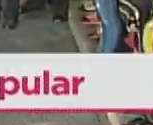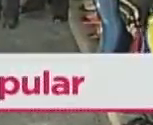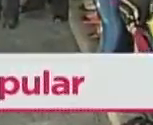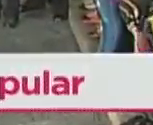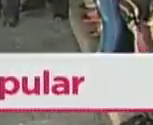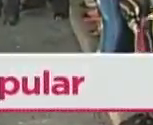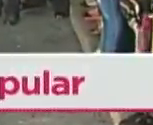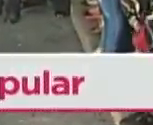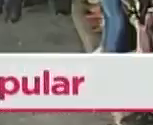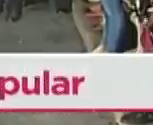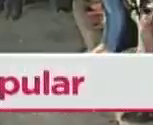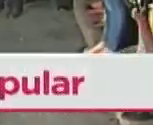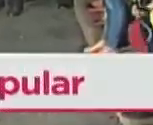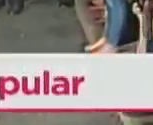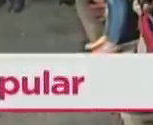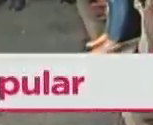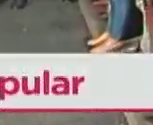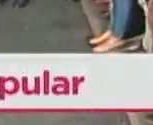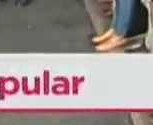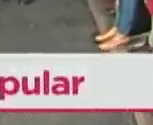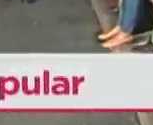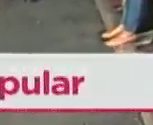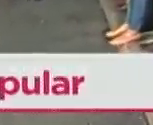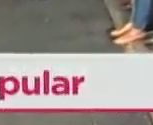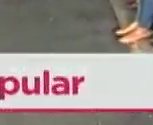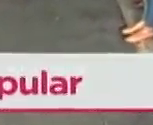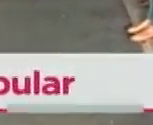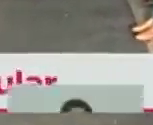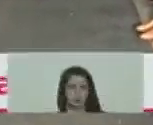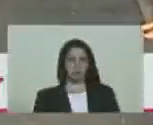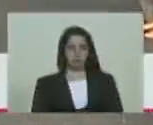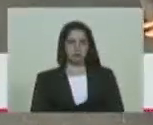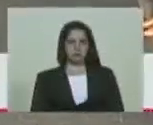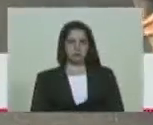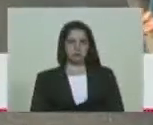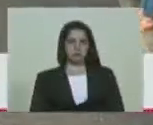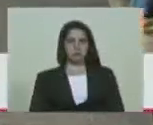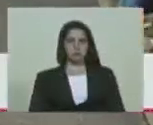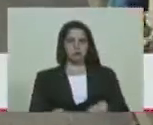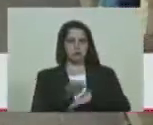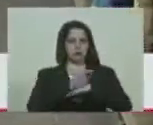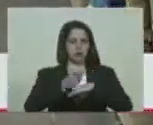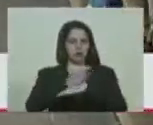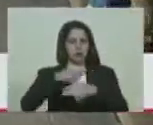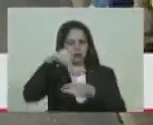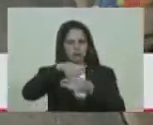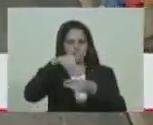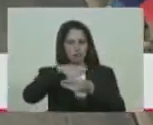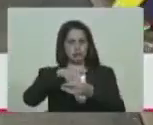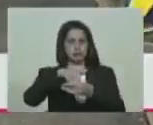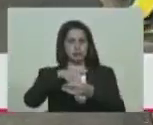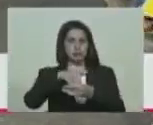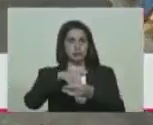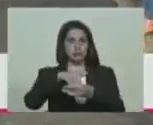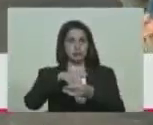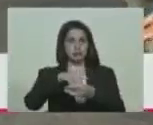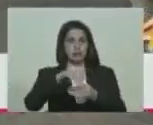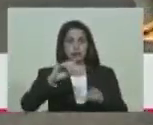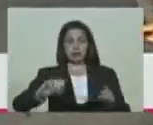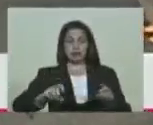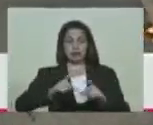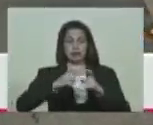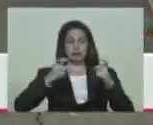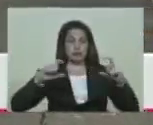61.4% récord de participación en una elección de gobernadores y gobernadoras. Es la más alta en